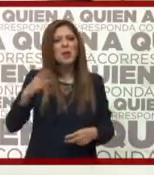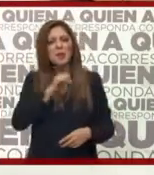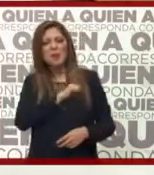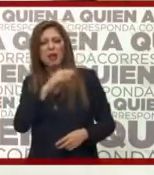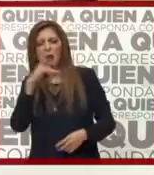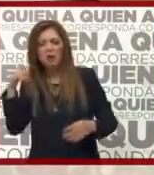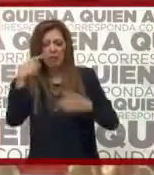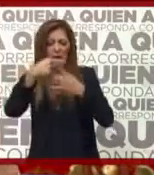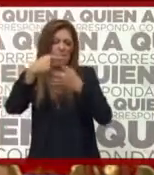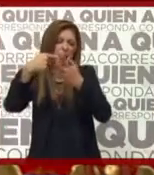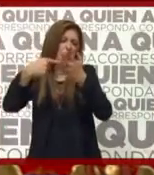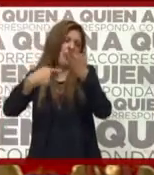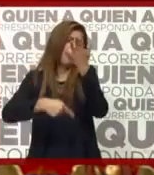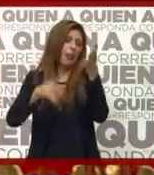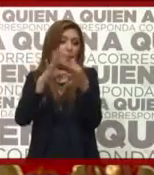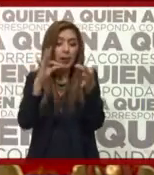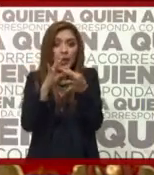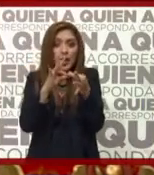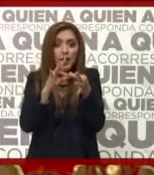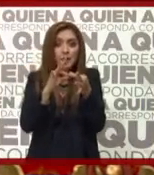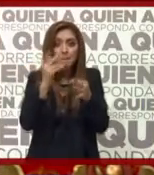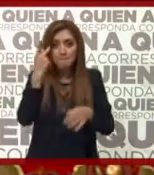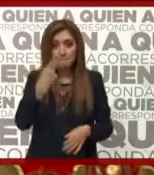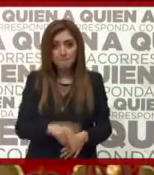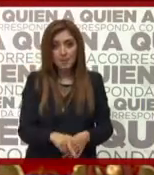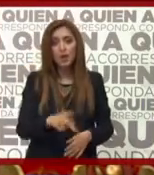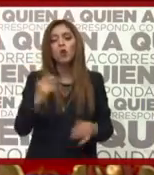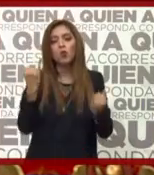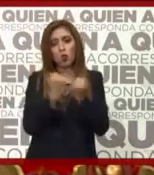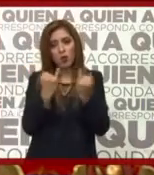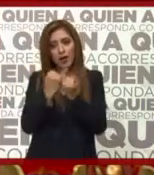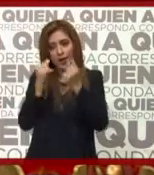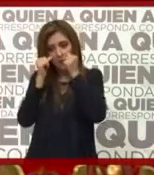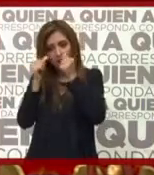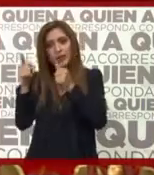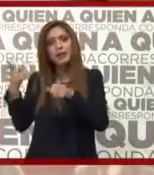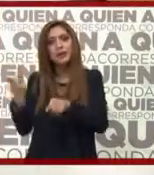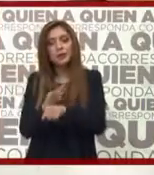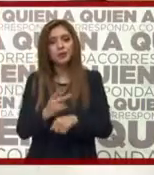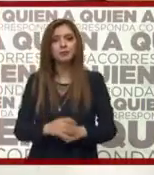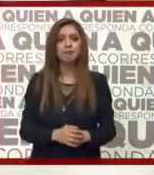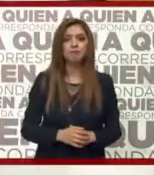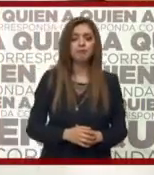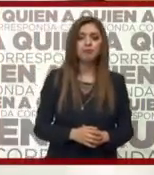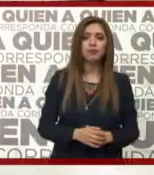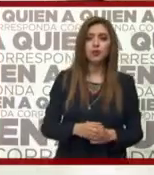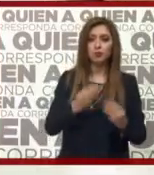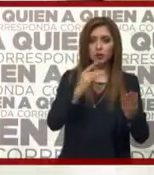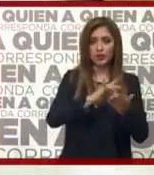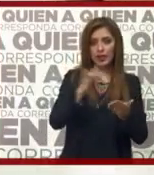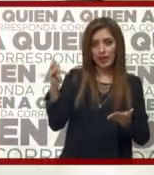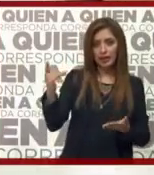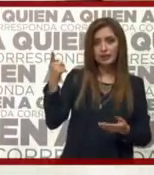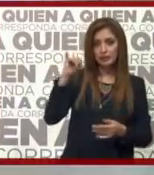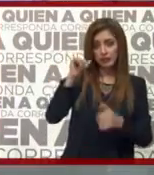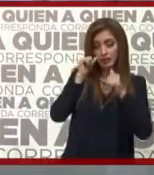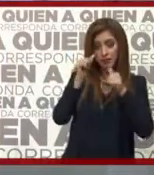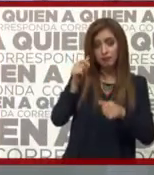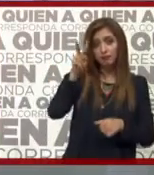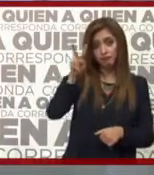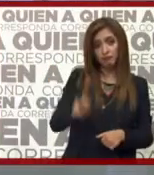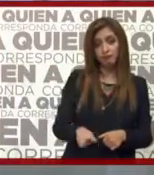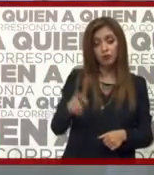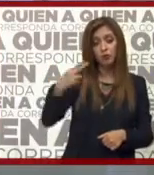ta ta ta ta ta ta pero es también de ponerle atención al agresor cosas muchísima tensión muchísimas gracias señor y es que efectivamente